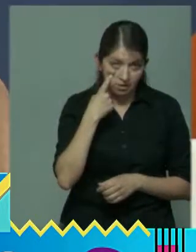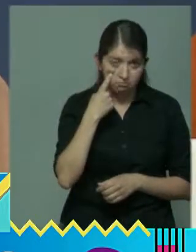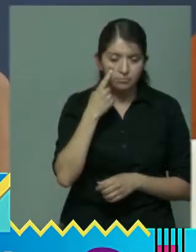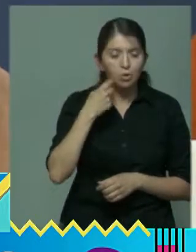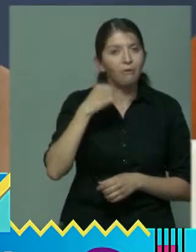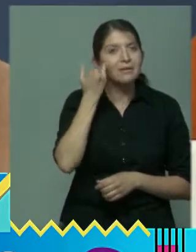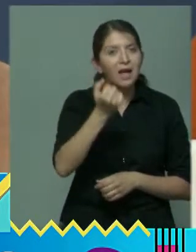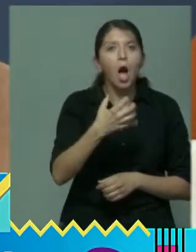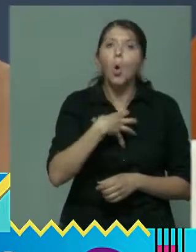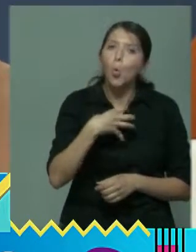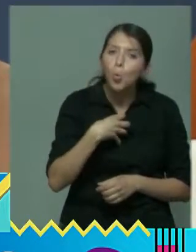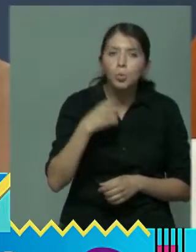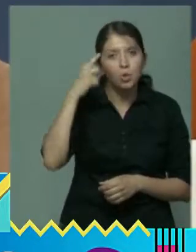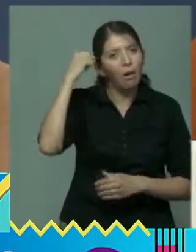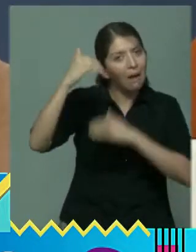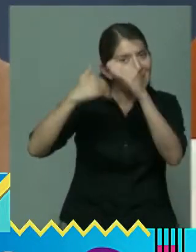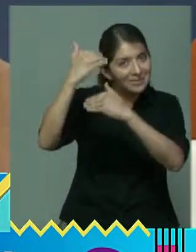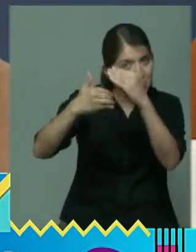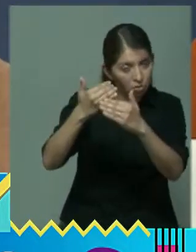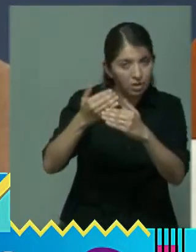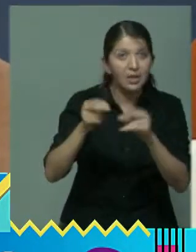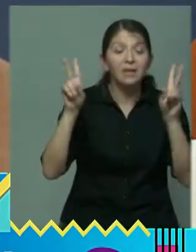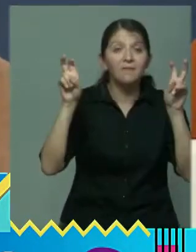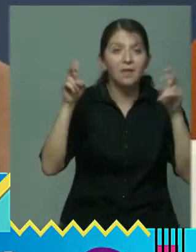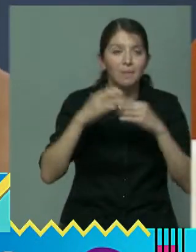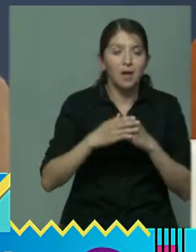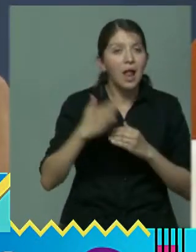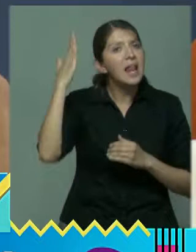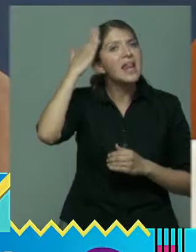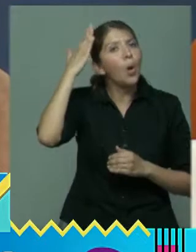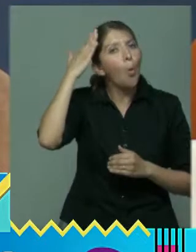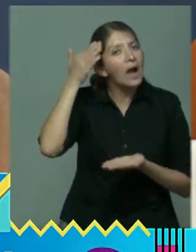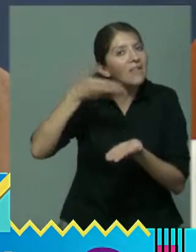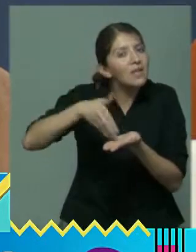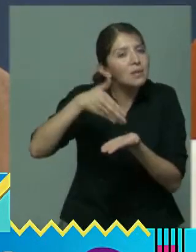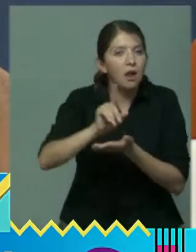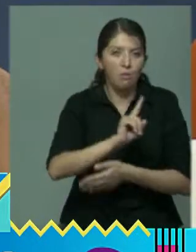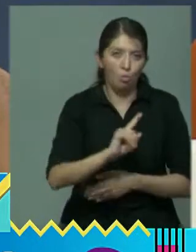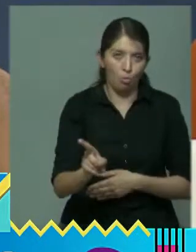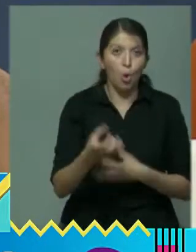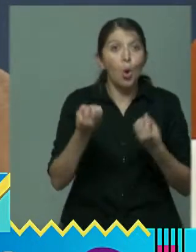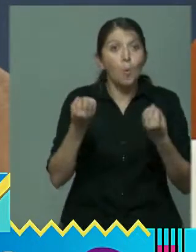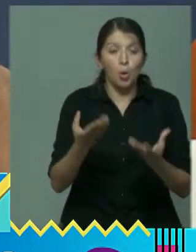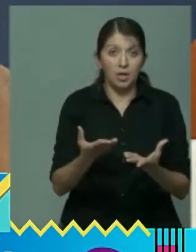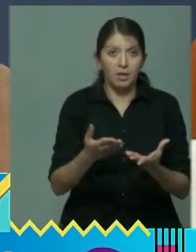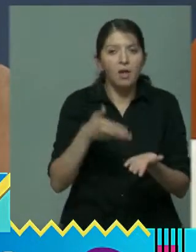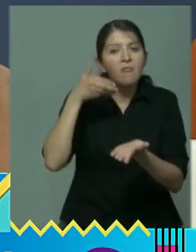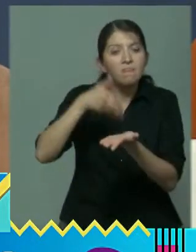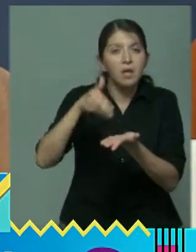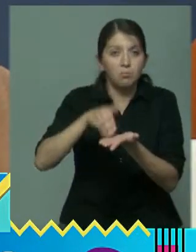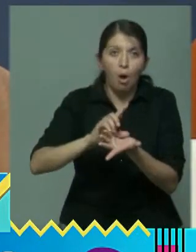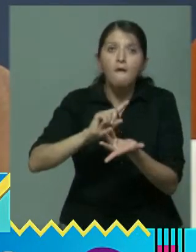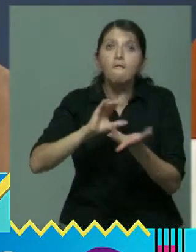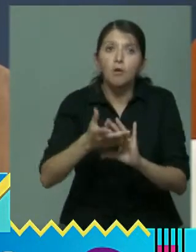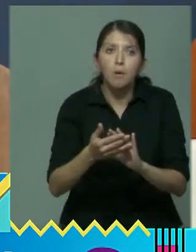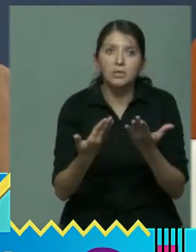ya serán invitados e invitadas, capacitaciones sobre el lenguaje no discriminatorio, porque también muchas de las cuestiones se ingresan a través del lenguaje y del